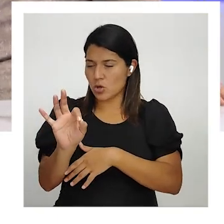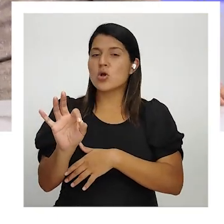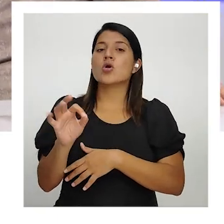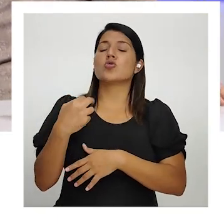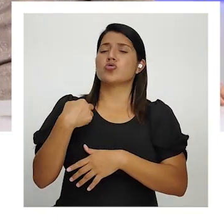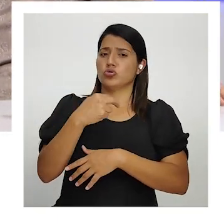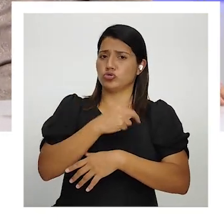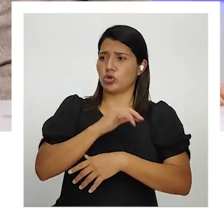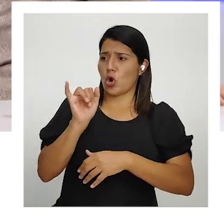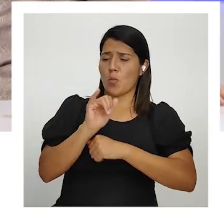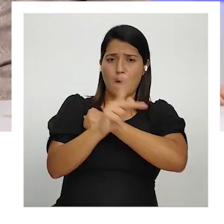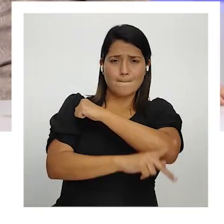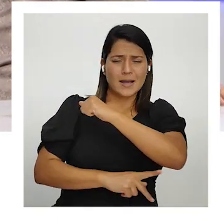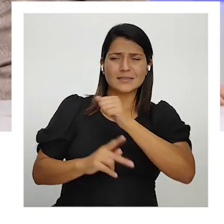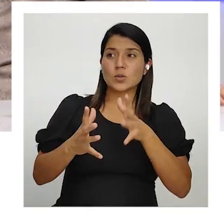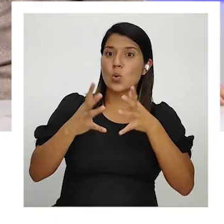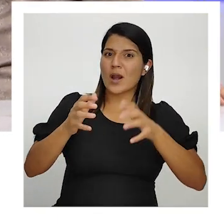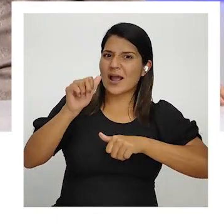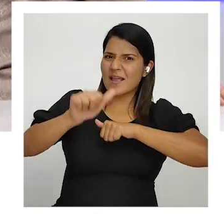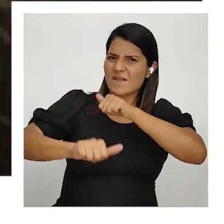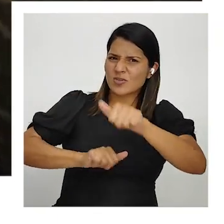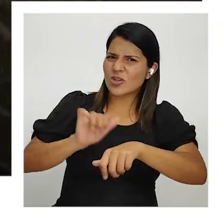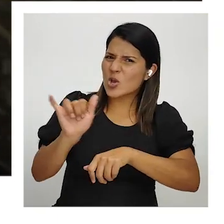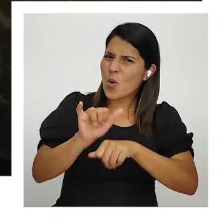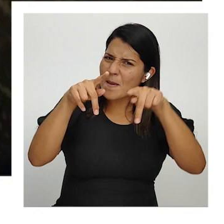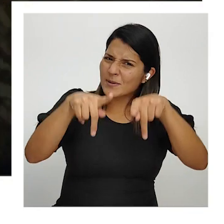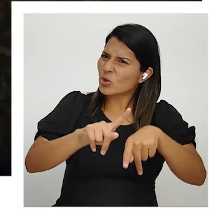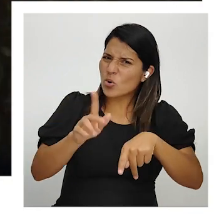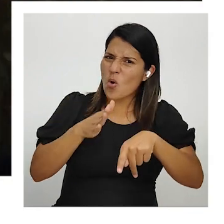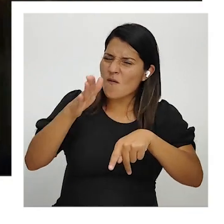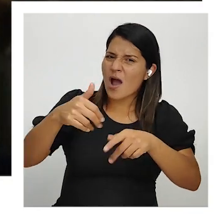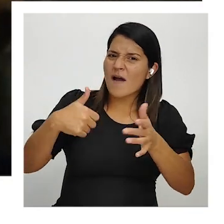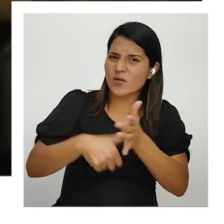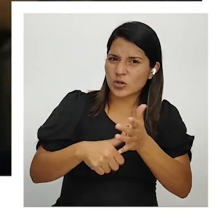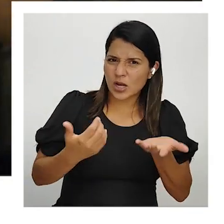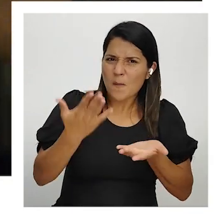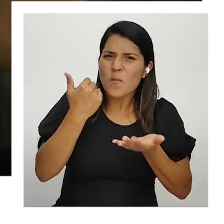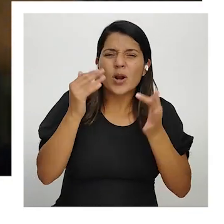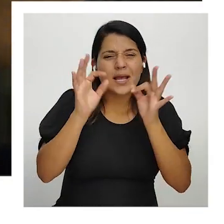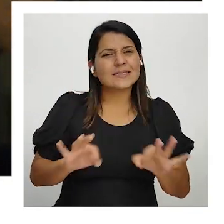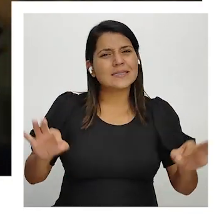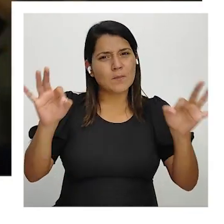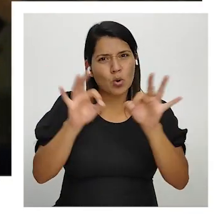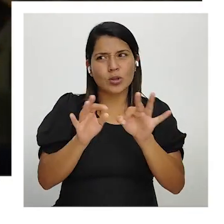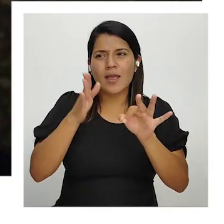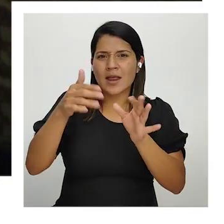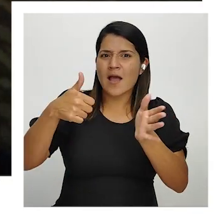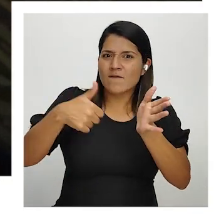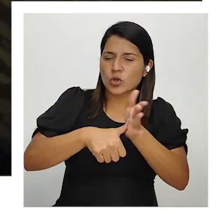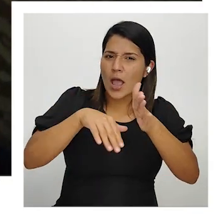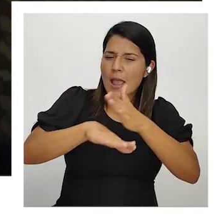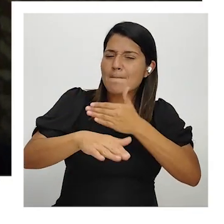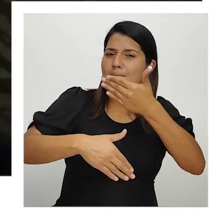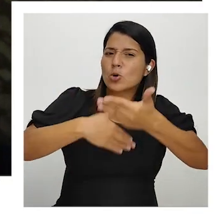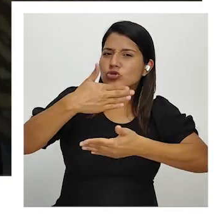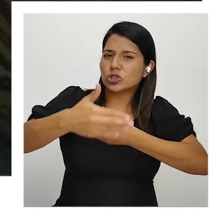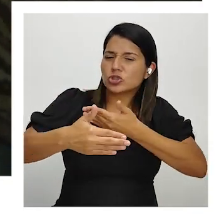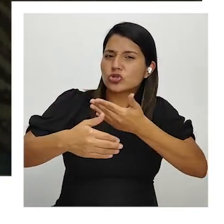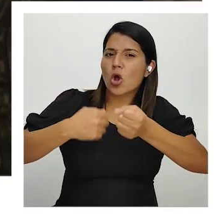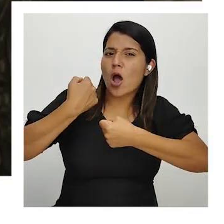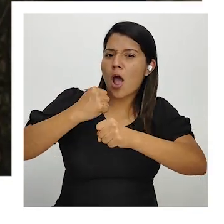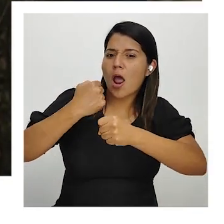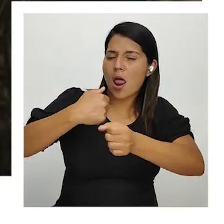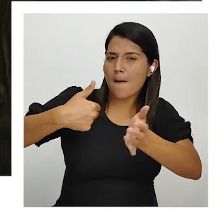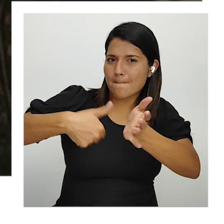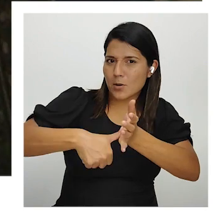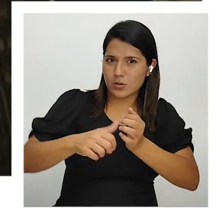país, la gente no vota. ¿Cuál es la importancia de votar en una elección municipal? Porque es que a veces la gente no vota ni